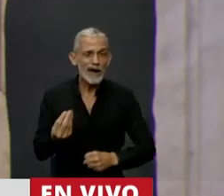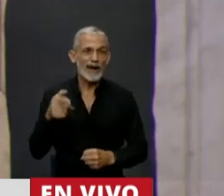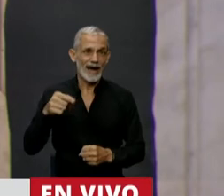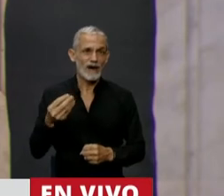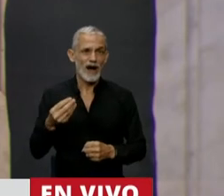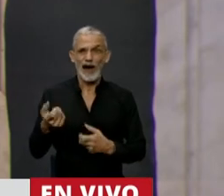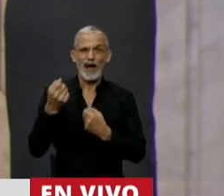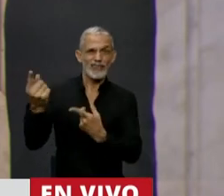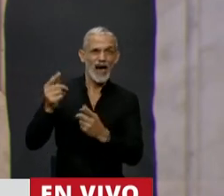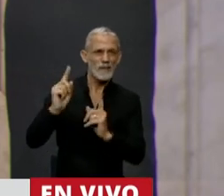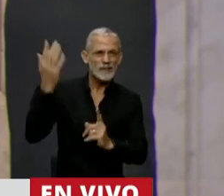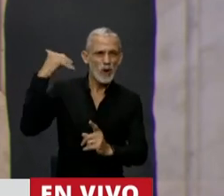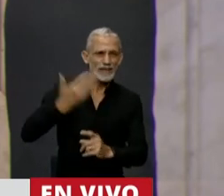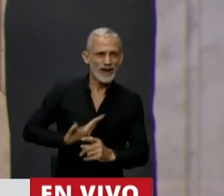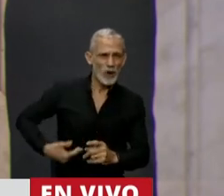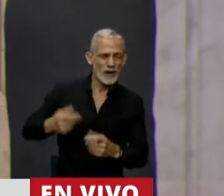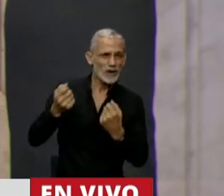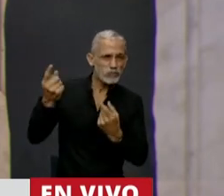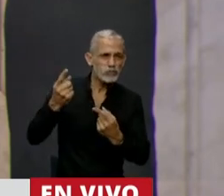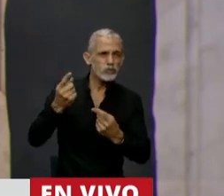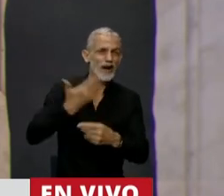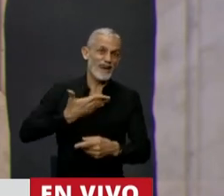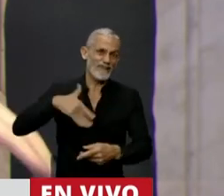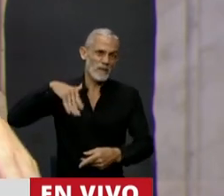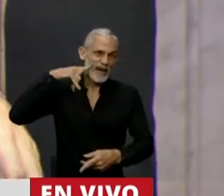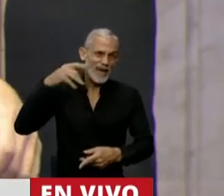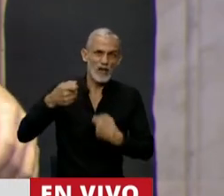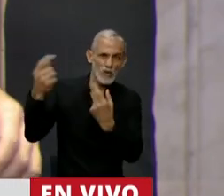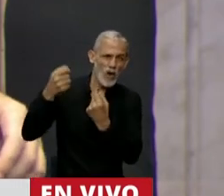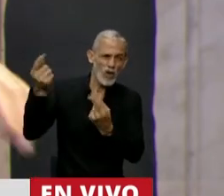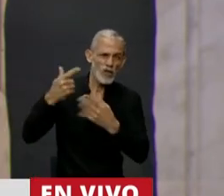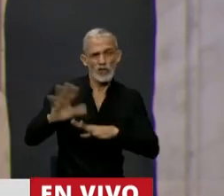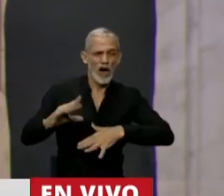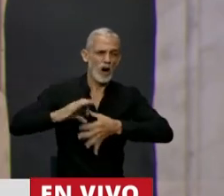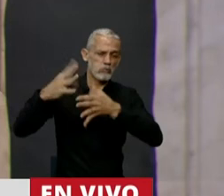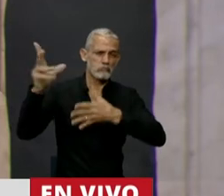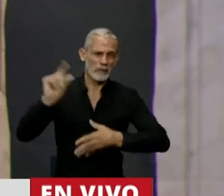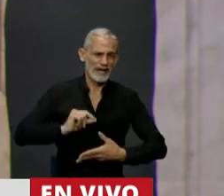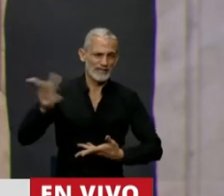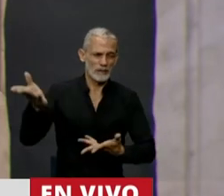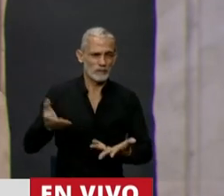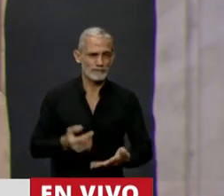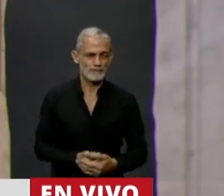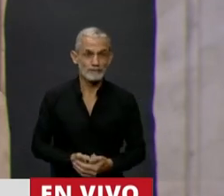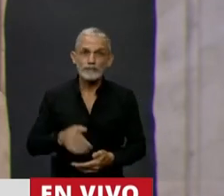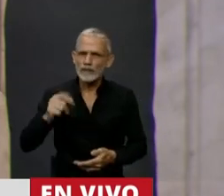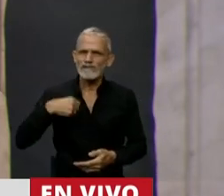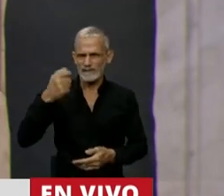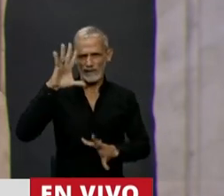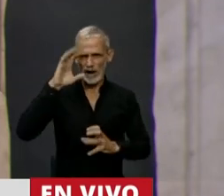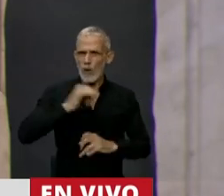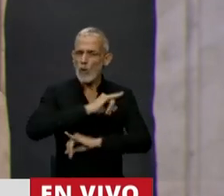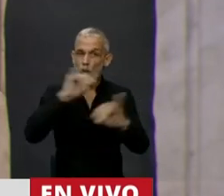con esta entrega que hicieron bajo su gobierno al Fondo Monetario Internacional y a los especuladores. Entonces, yo quiero recordar